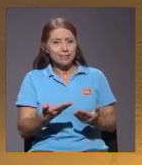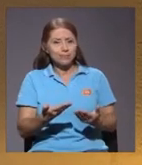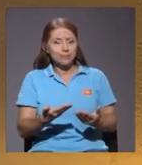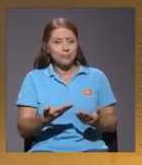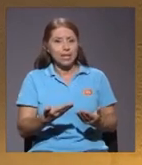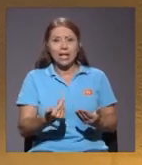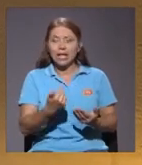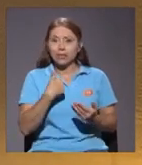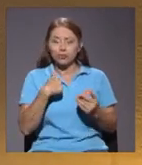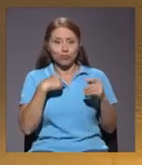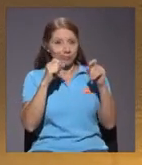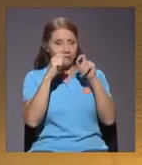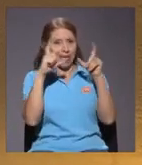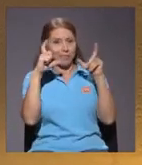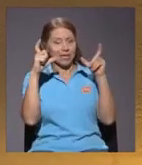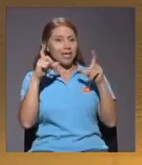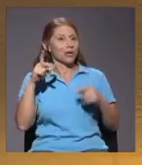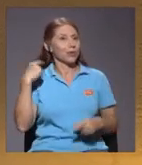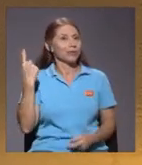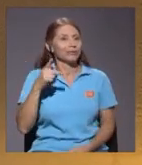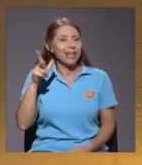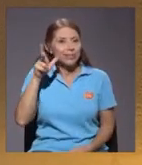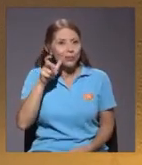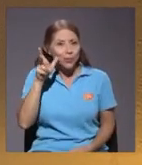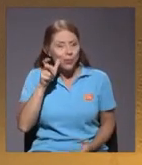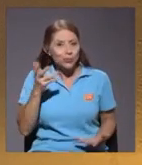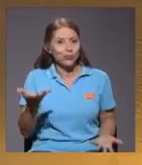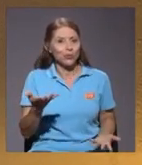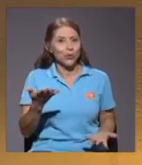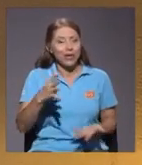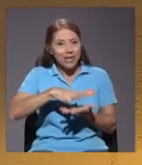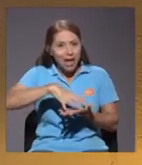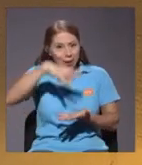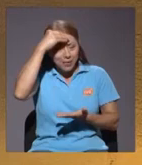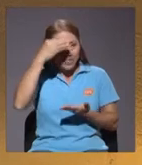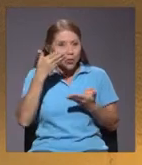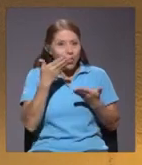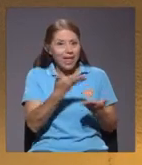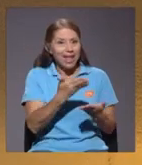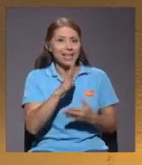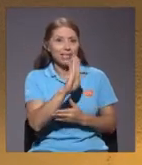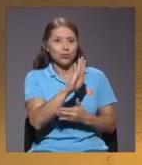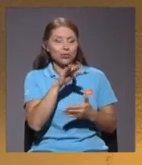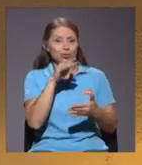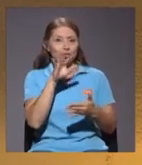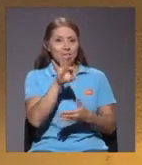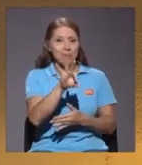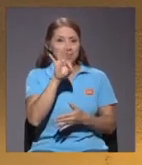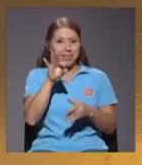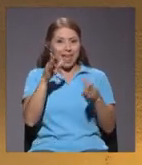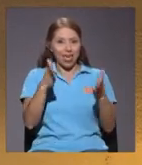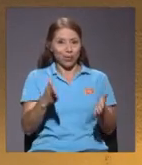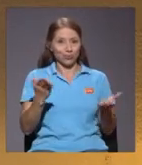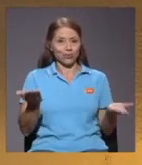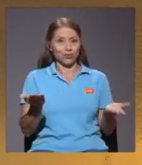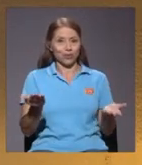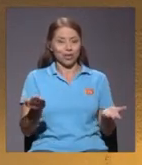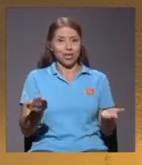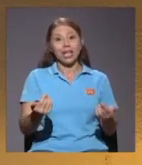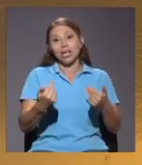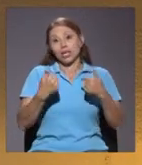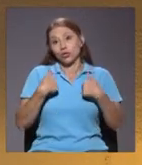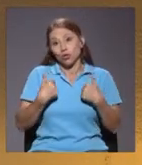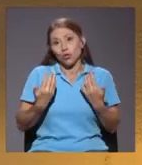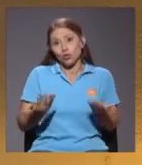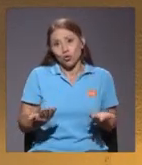que yo admiro y que escucho y que aprendo de él y sus invitados y yo soy yo y mis invitados